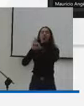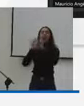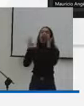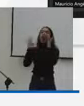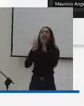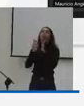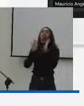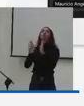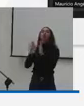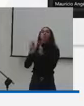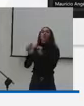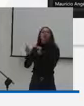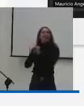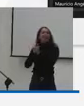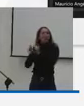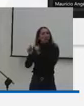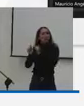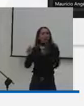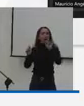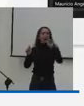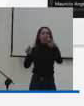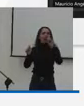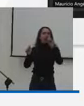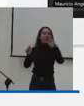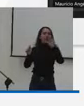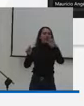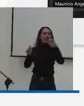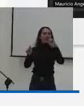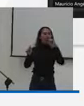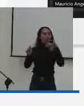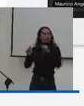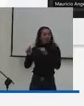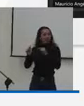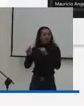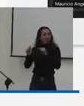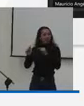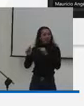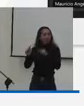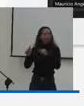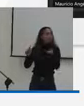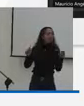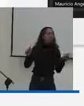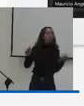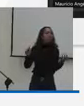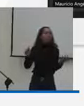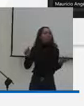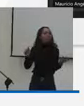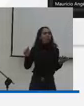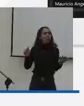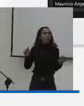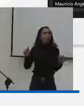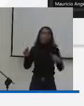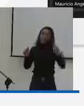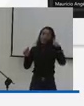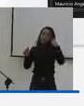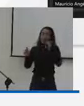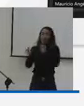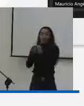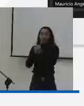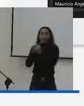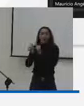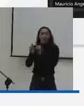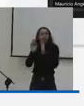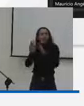deporte asociado y hasta donde se van a delimitar pues estos límites es indudable sin ninguna duda que el deporte